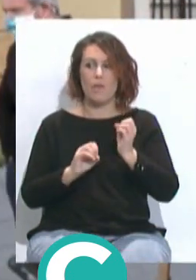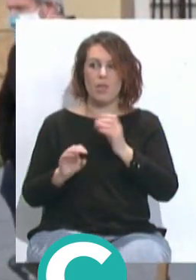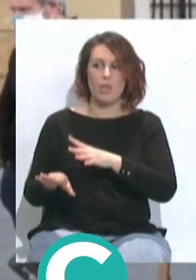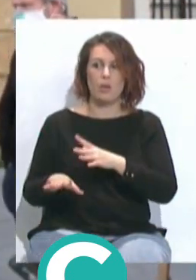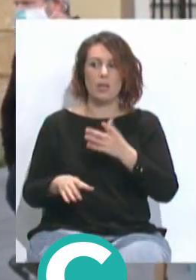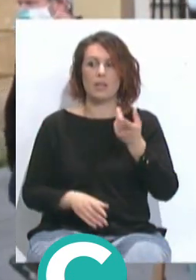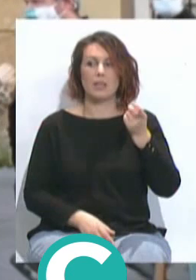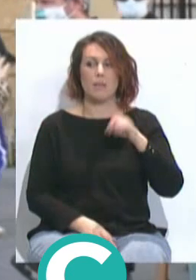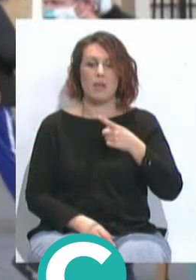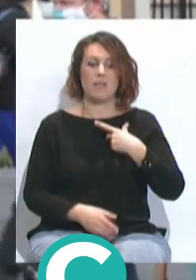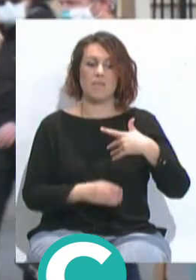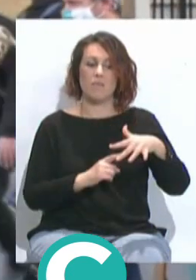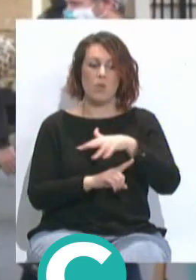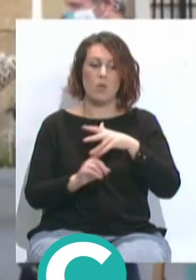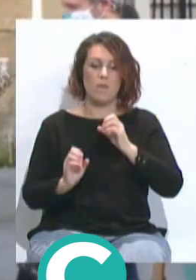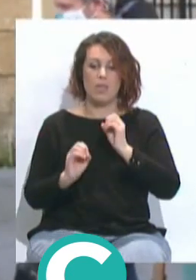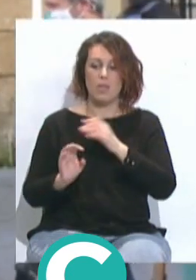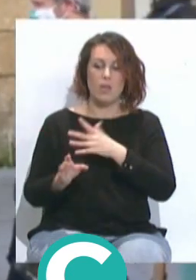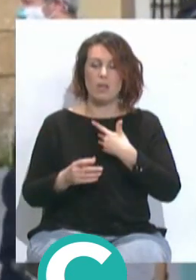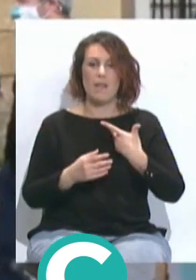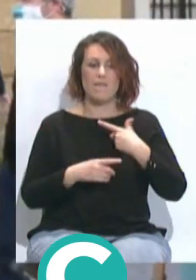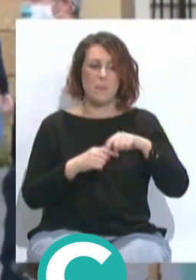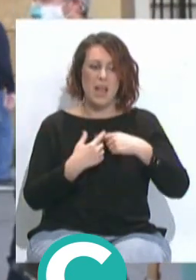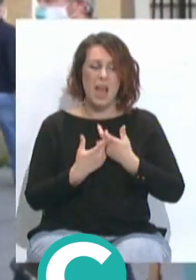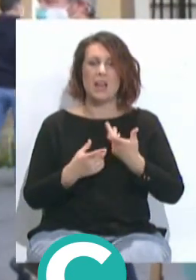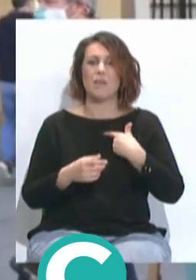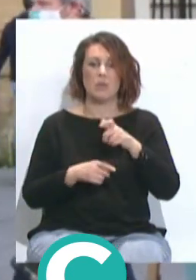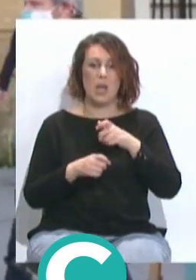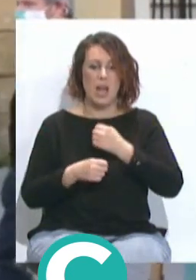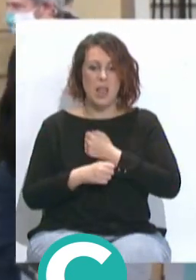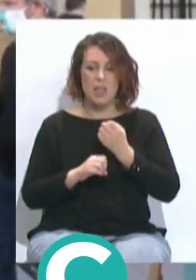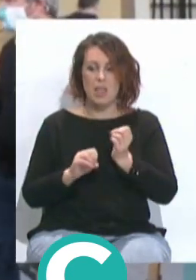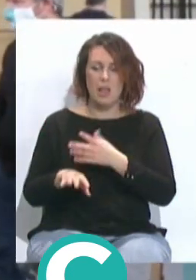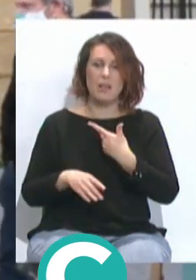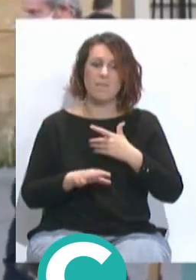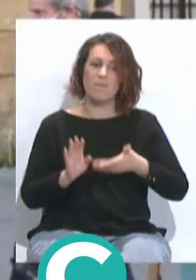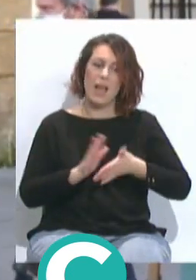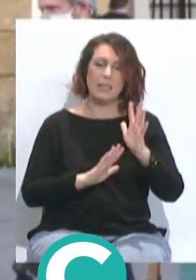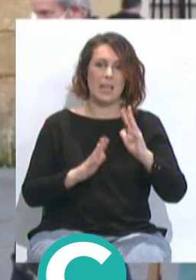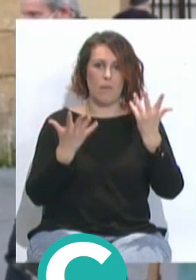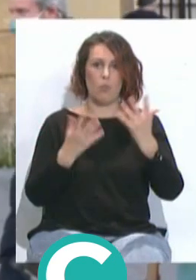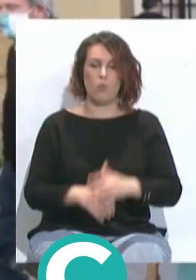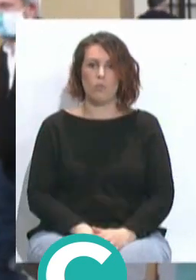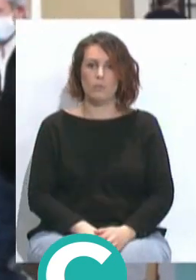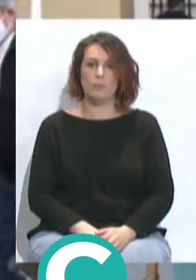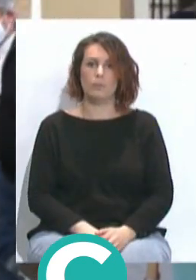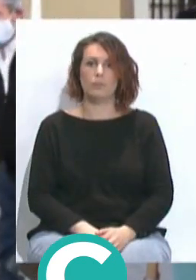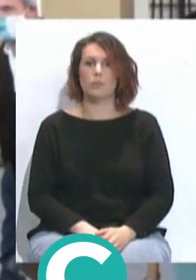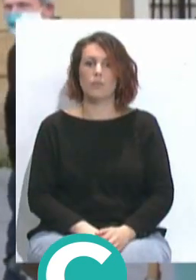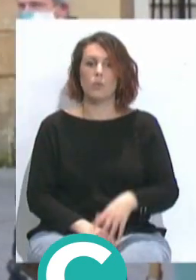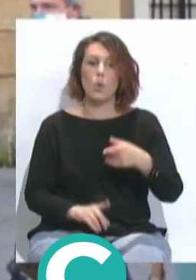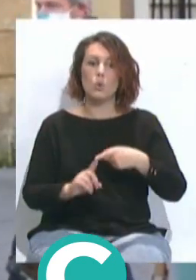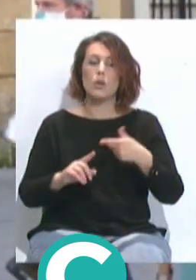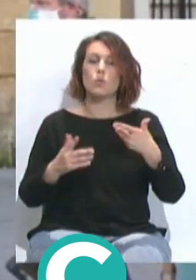tiene que abandonar sus entornos, sus familiares, a sus seres queridos y ponerse a salvo. Y utilizando para